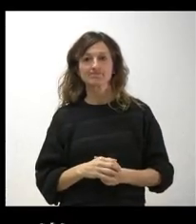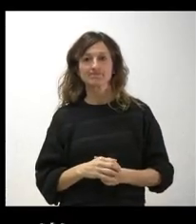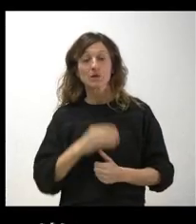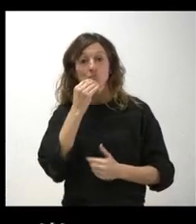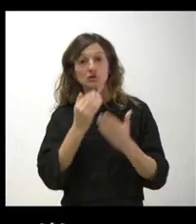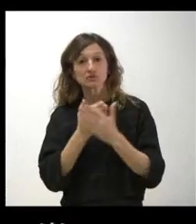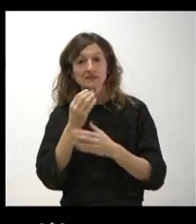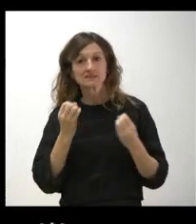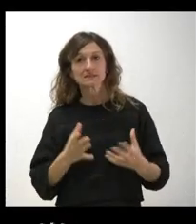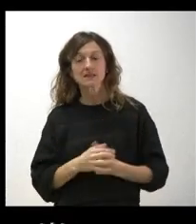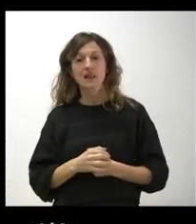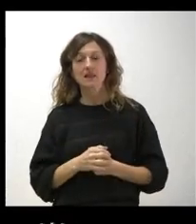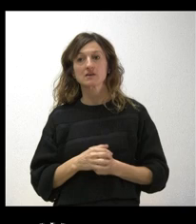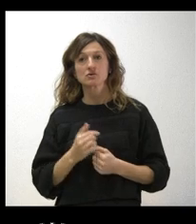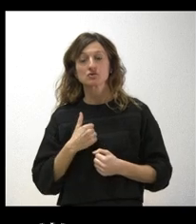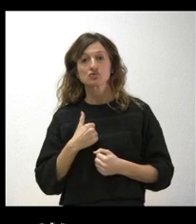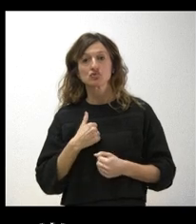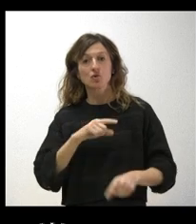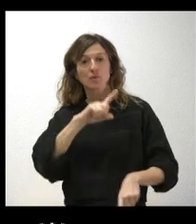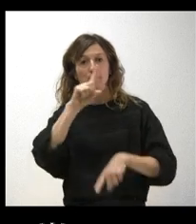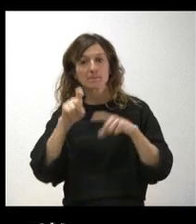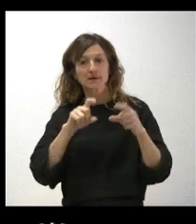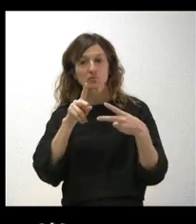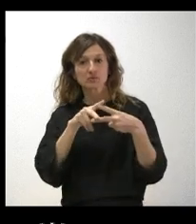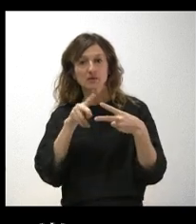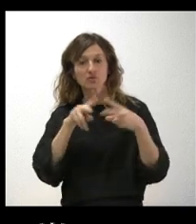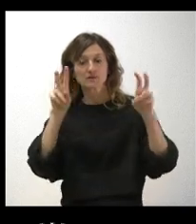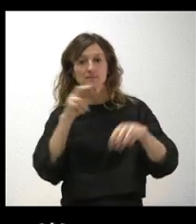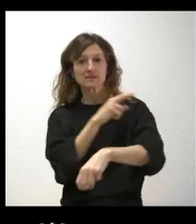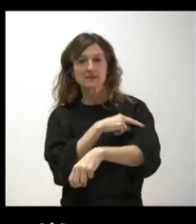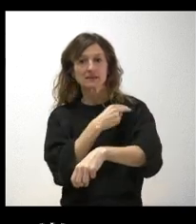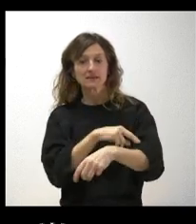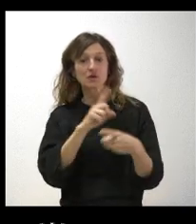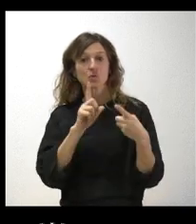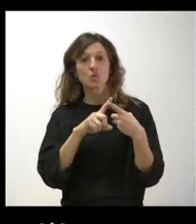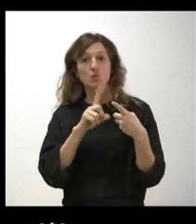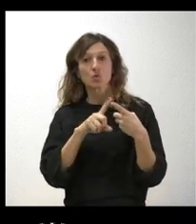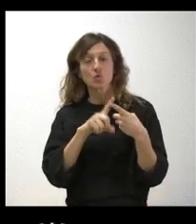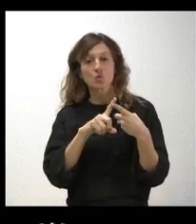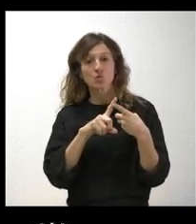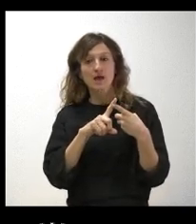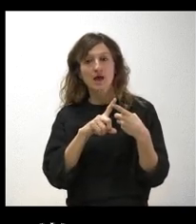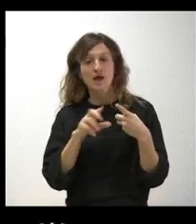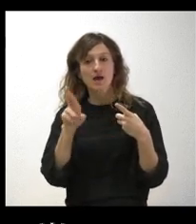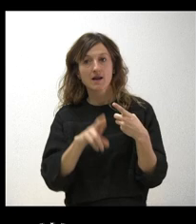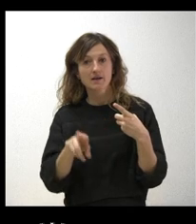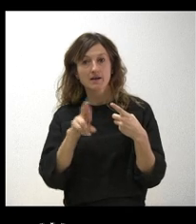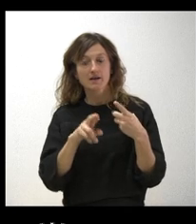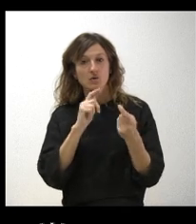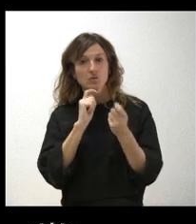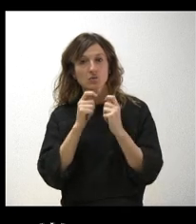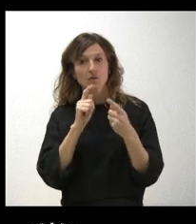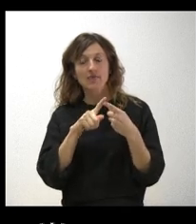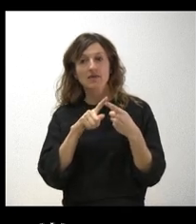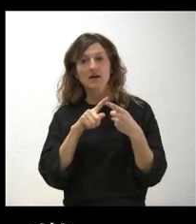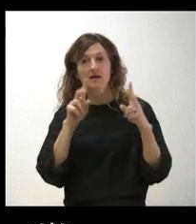días a ver yo tenía dos cuestiones en el ámbito sanitario una de ellas como se ha hablado recurrentemente hoy de nuevo en la rueda de prensa